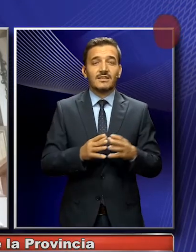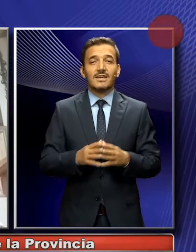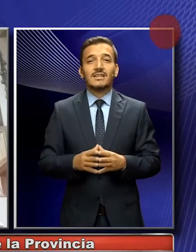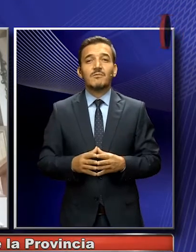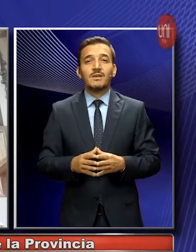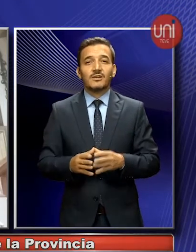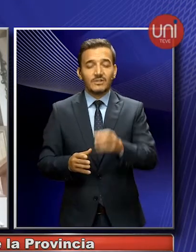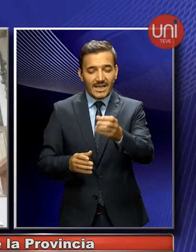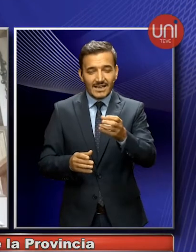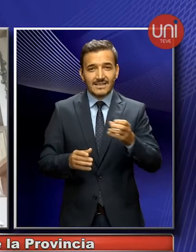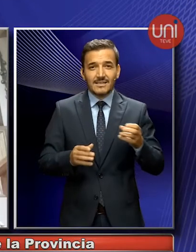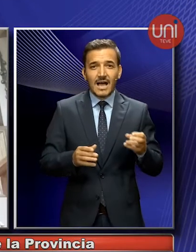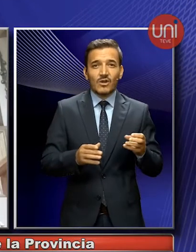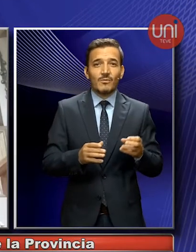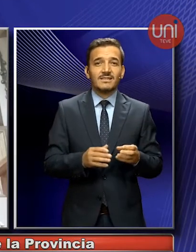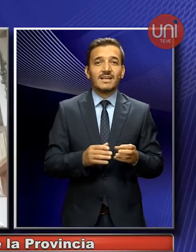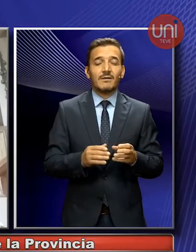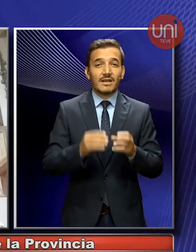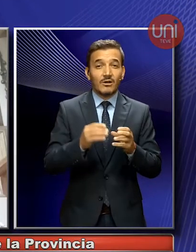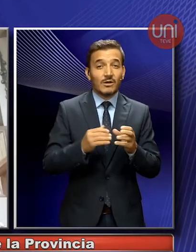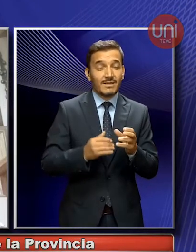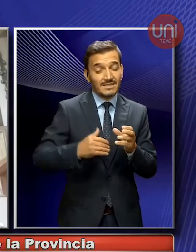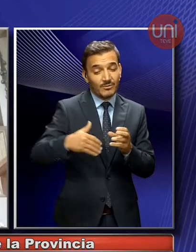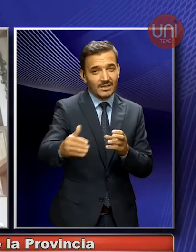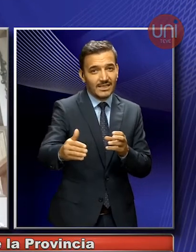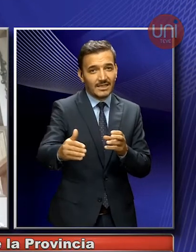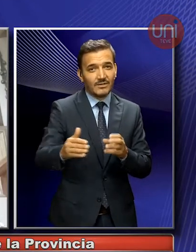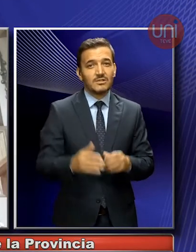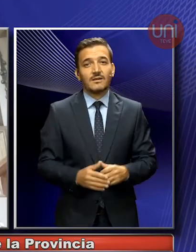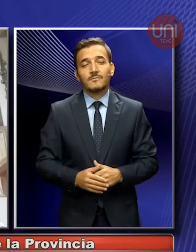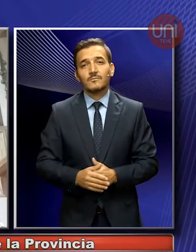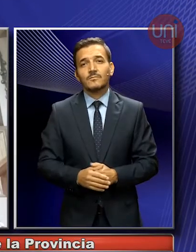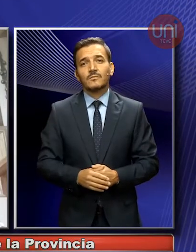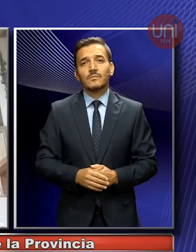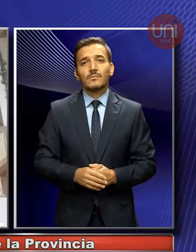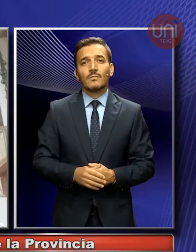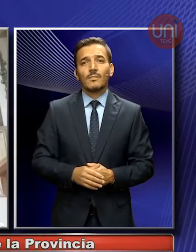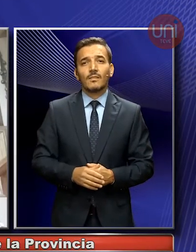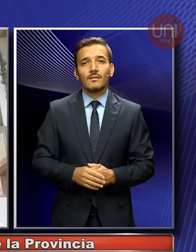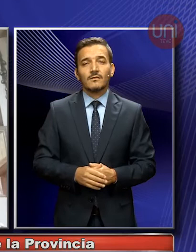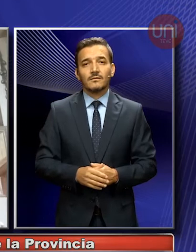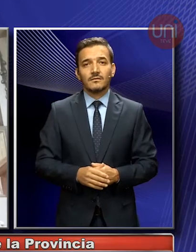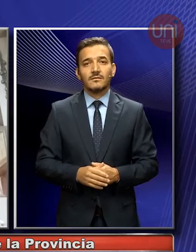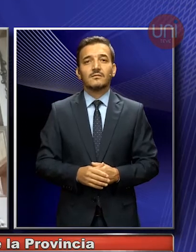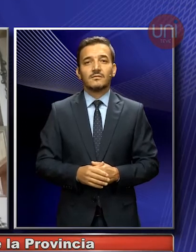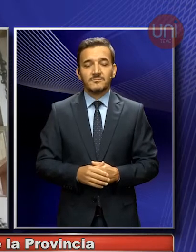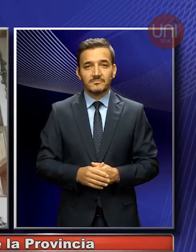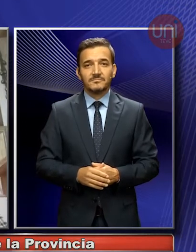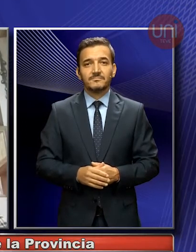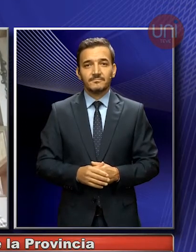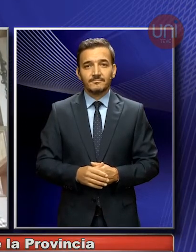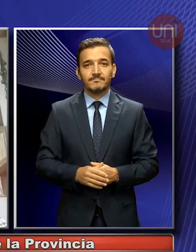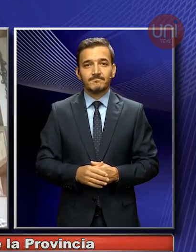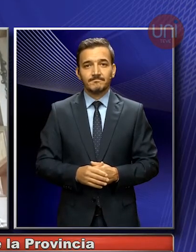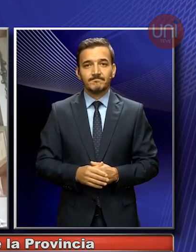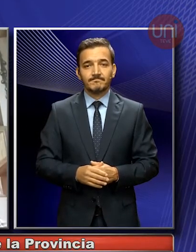de invierno y traerla algo más cerca, a ver qué es lo que pasa y se puede dilatar la cosa. Y bueno, digo, esa sería,